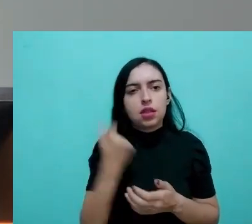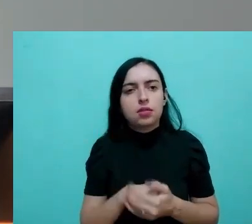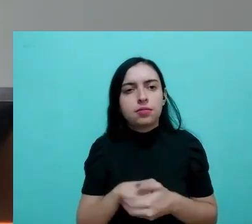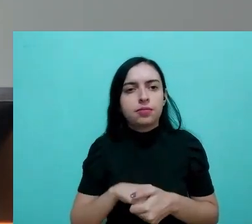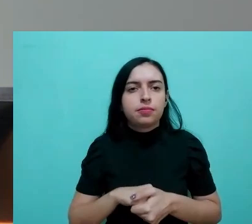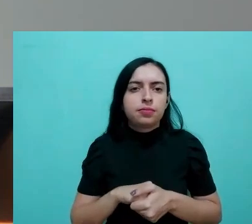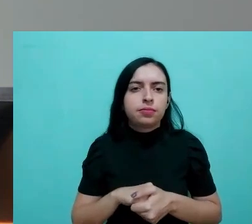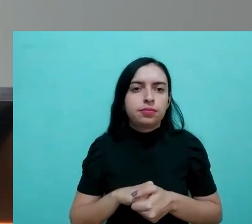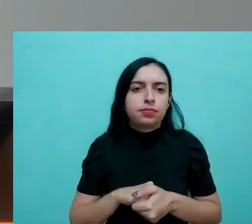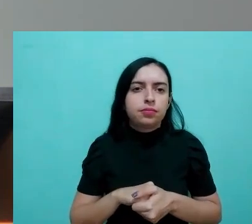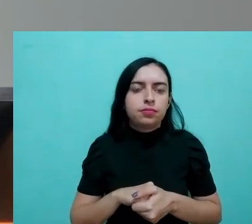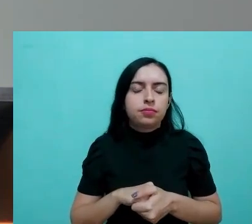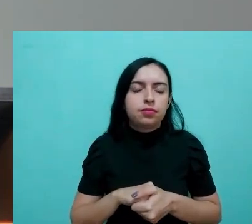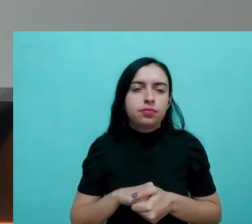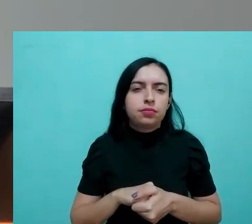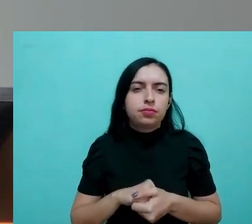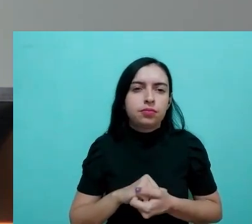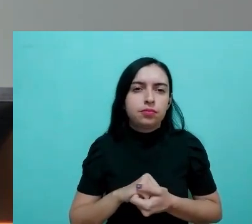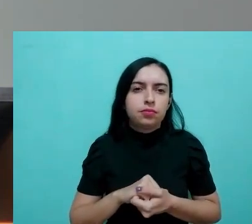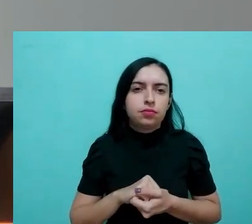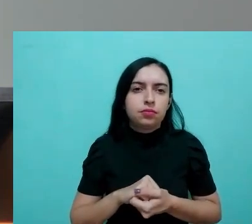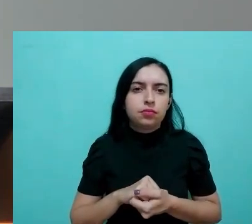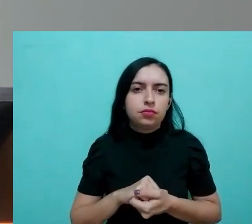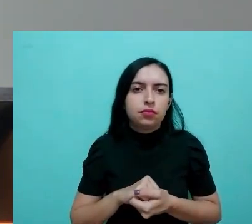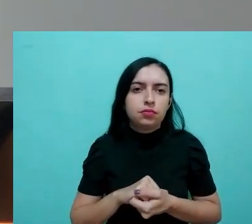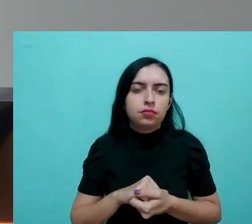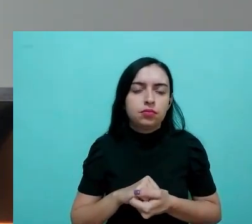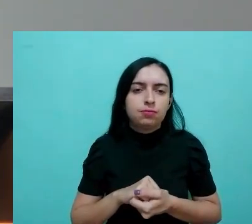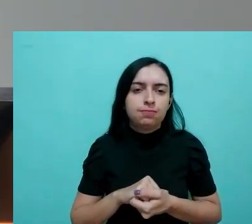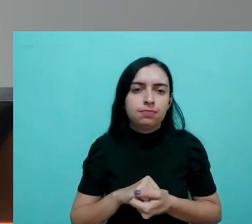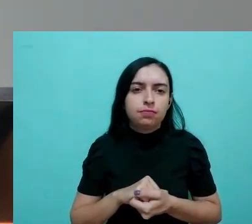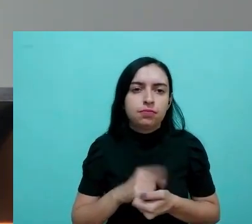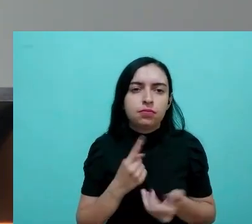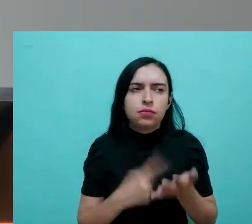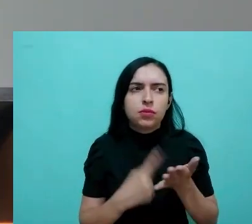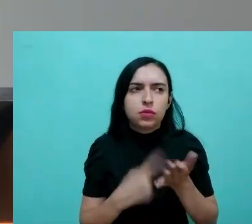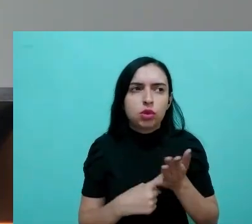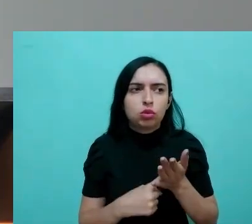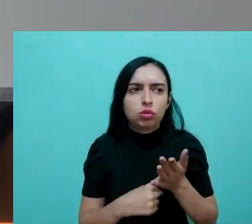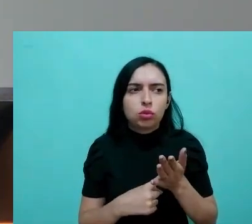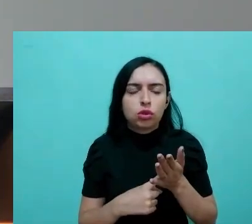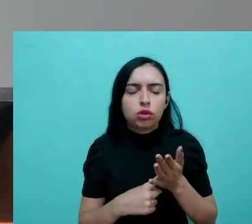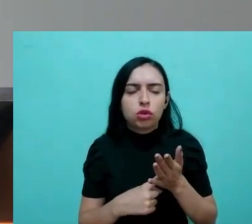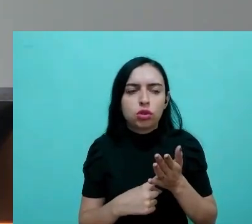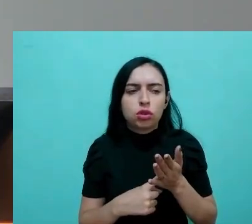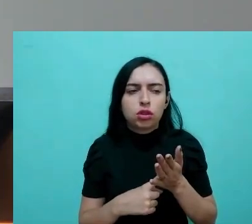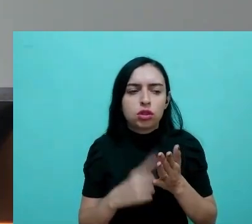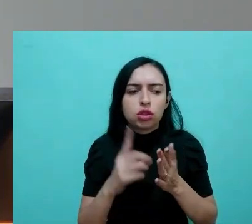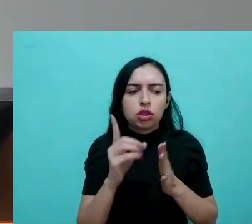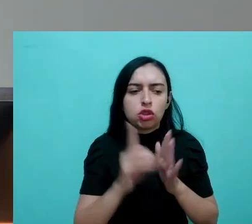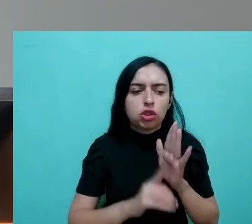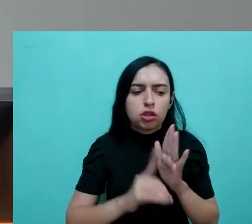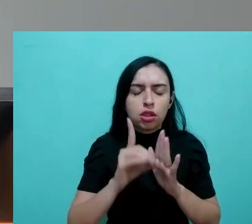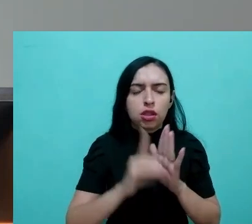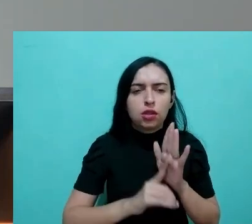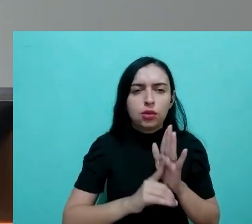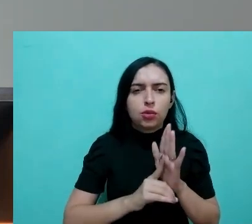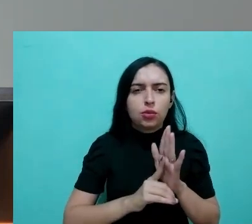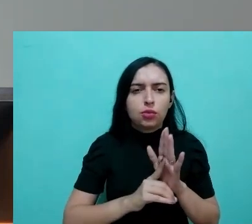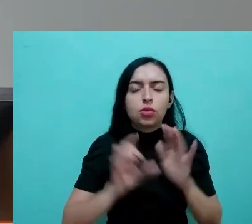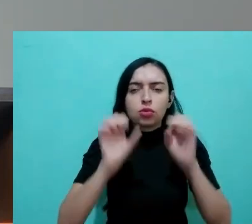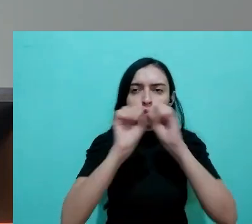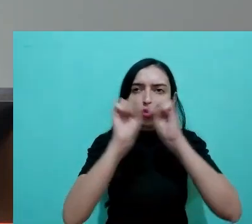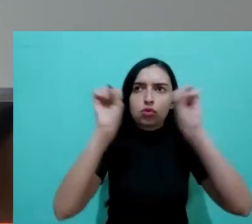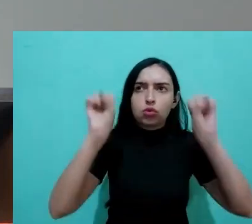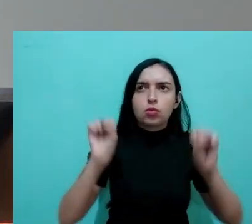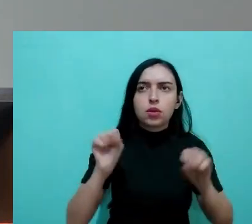por ejemplo, a propósito de casos de derecho del ambiente en la Corte Suprema de Estados